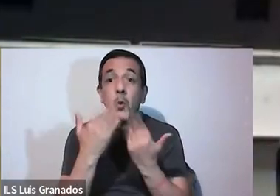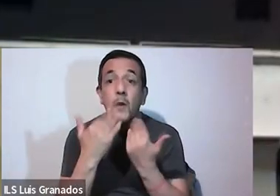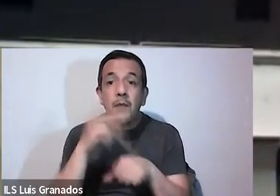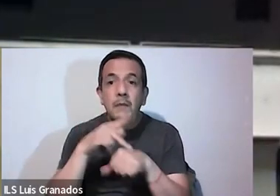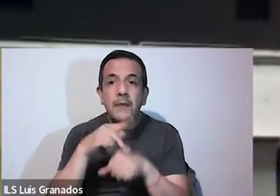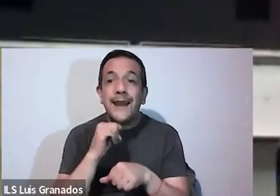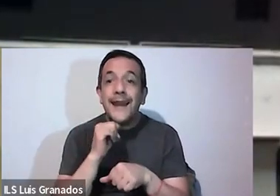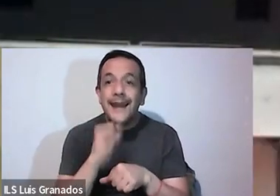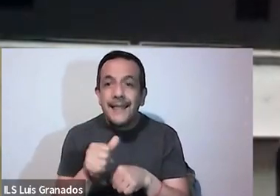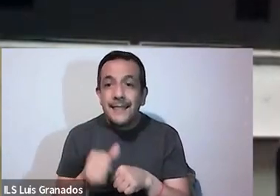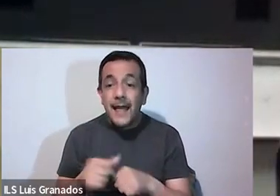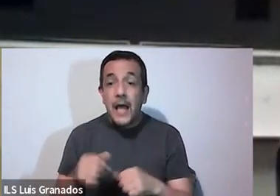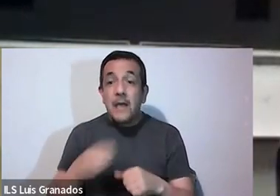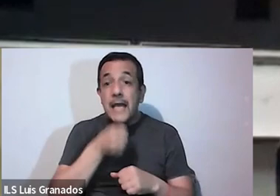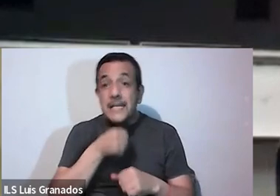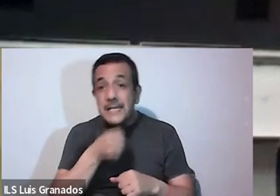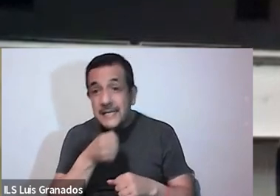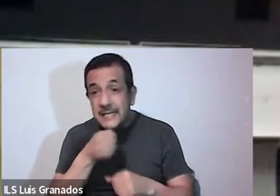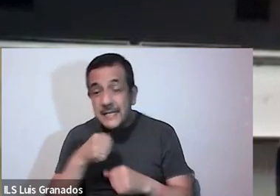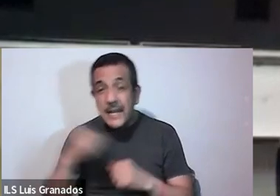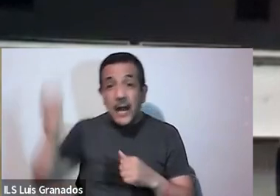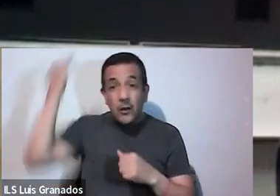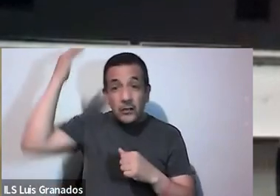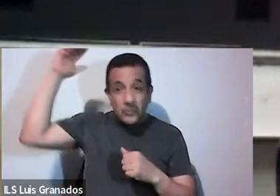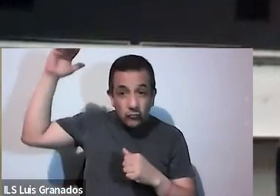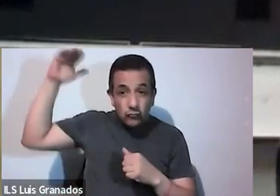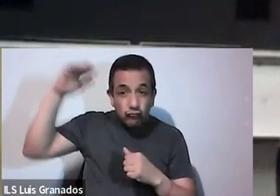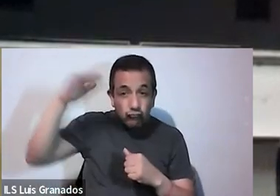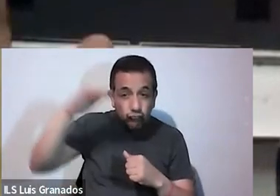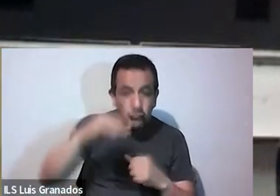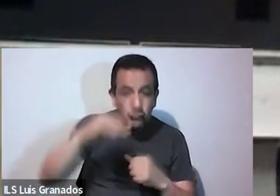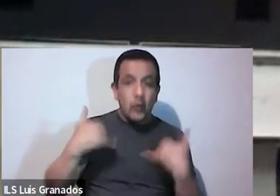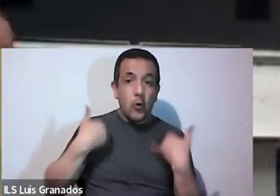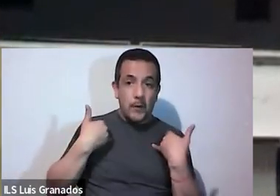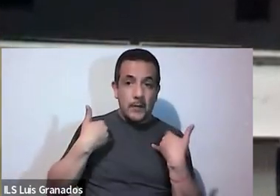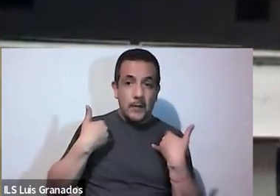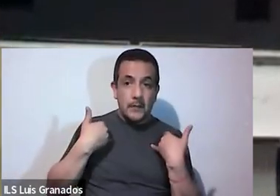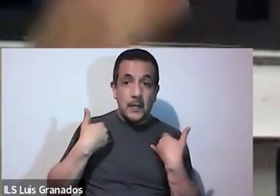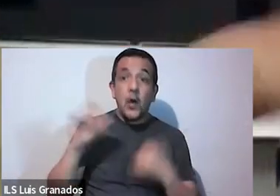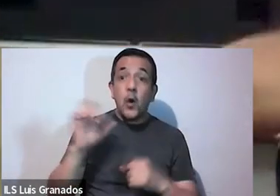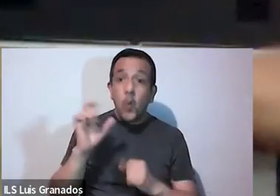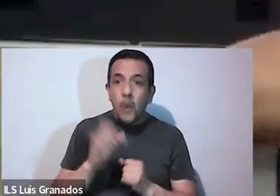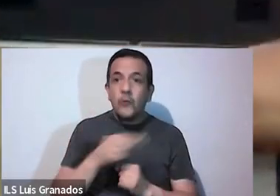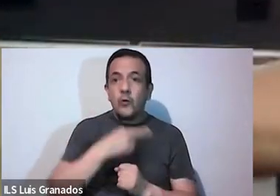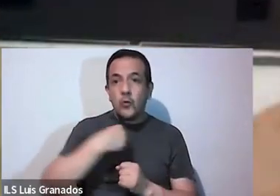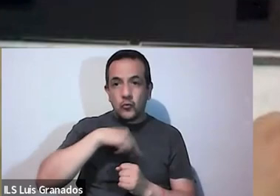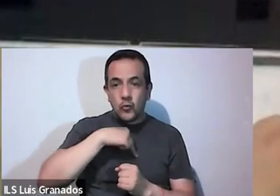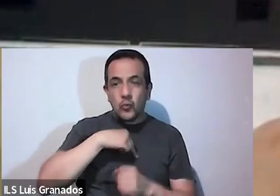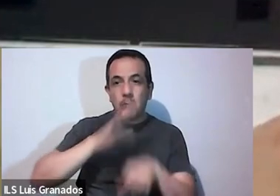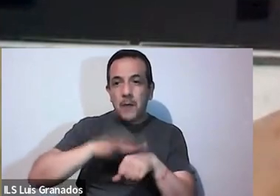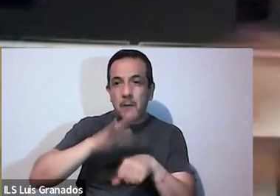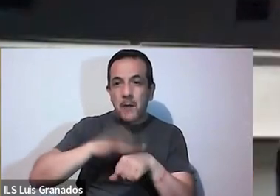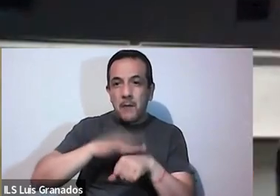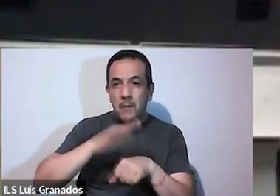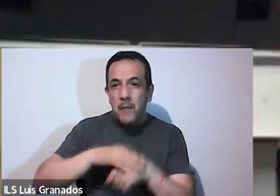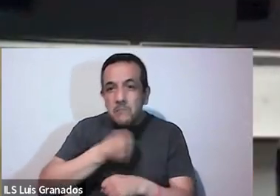jóvenes. Y pues esto tiene mucha razón. Entre más viejos estemos, más traemos cargado el morral